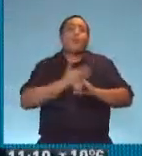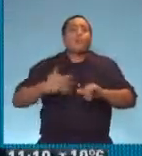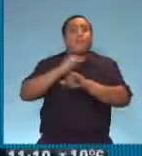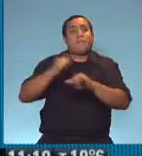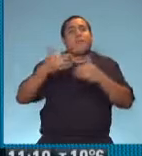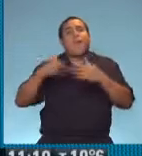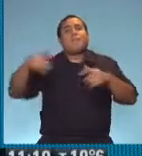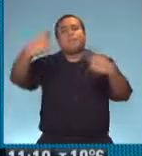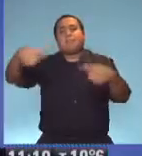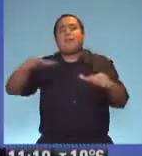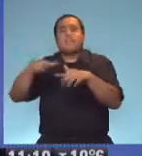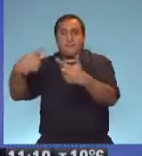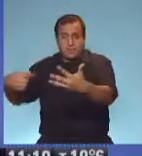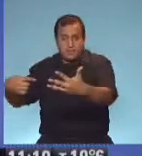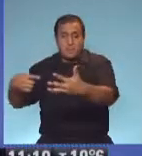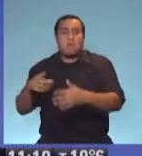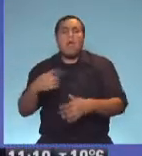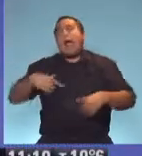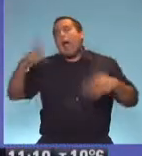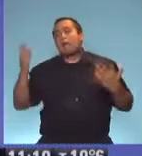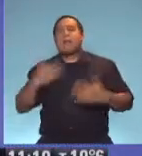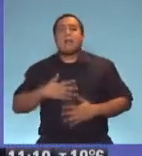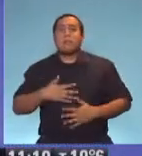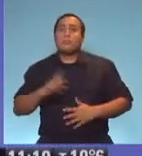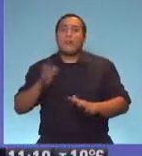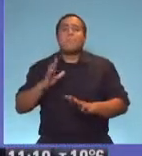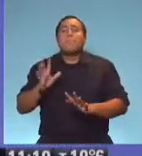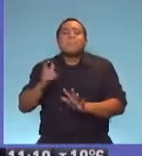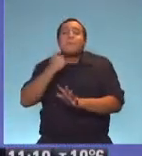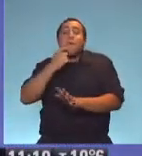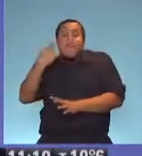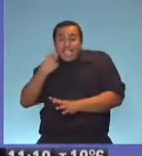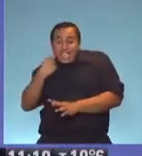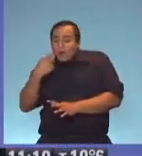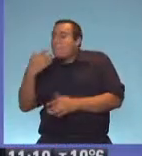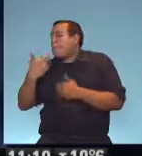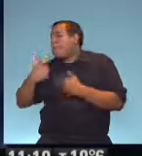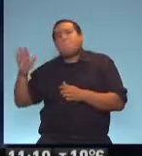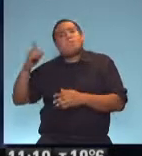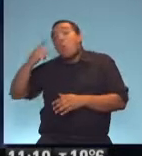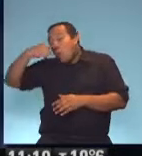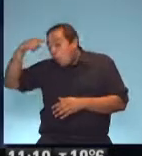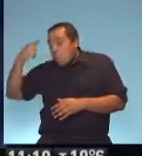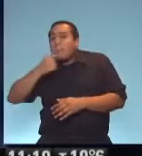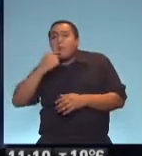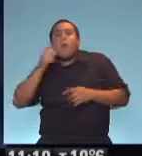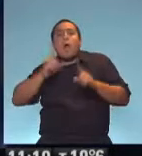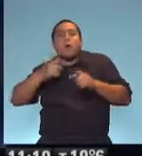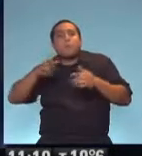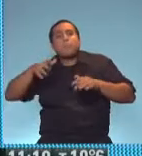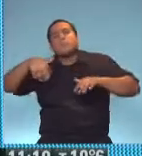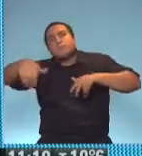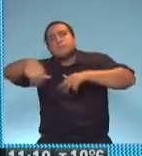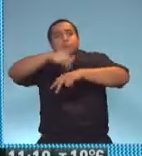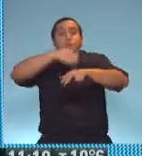cuenta que los adultos mayores son quienes son los últimos que tienen que salir. Digamos. Está bien, pero no es por discriminar, sino porque es una cuestión de protección. Por una cuestión